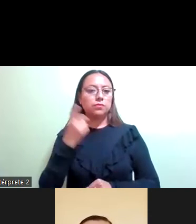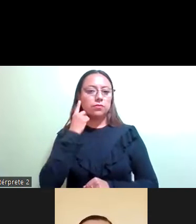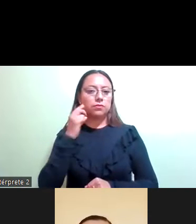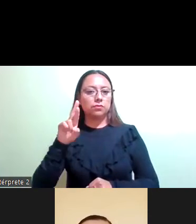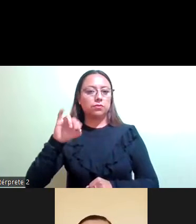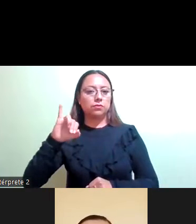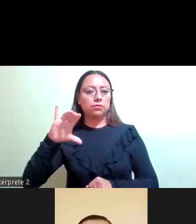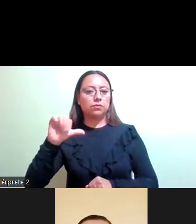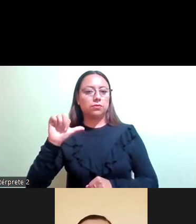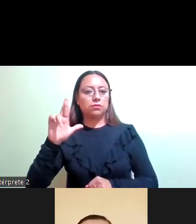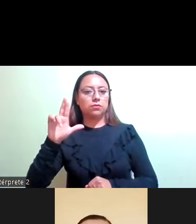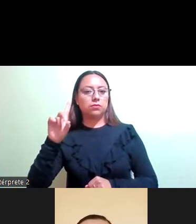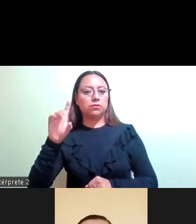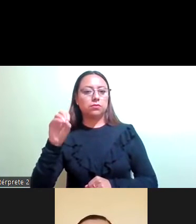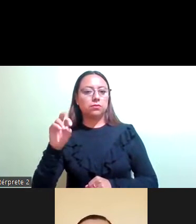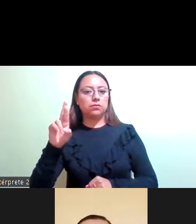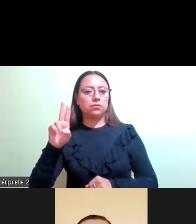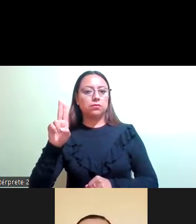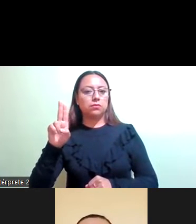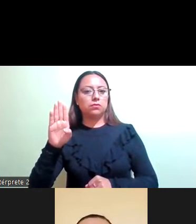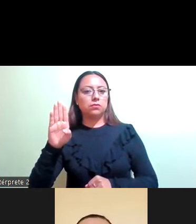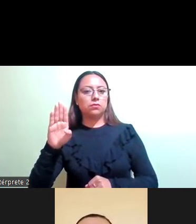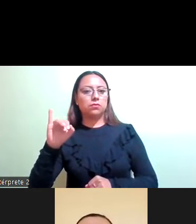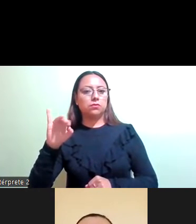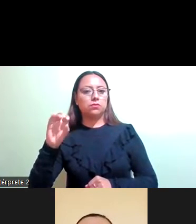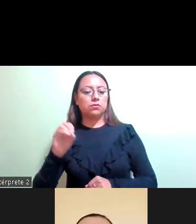Diputado Ricardo Rubio Torres.